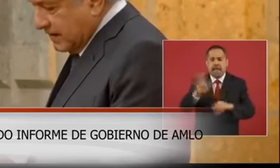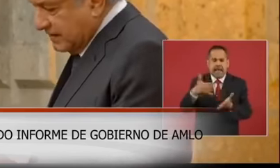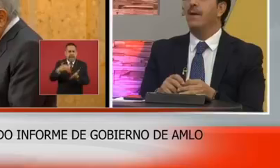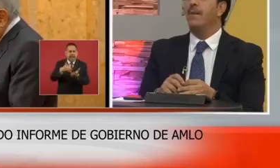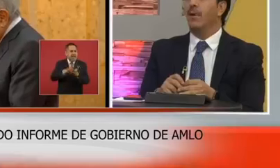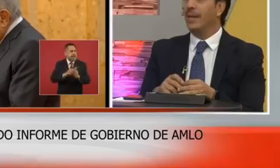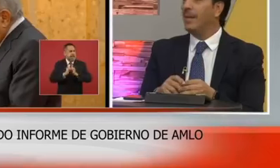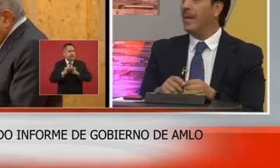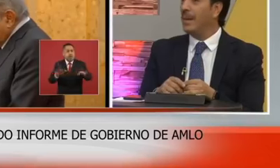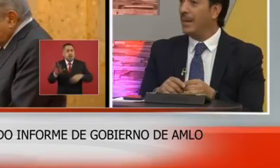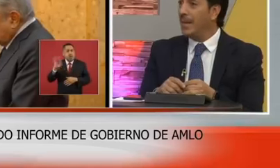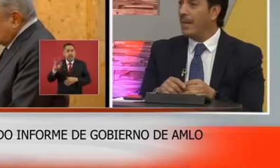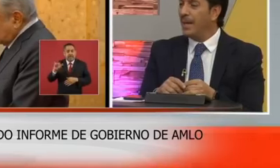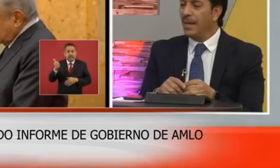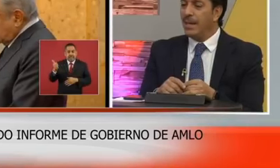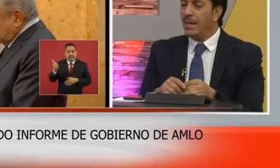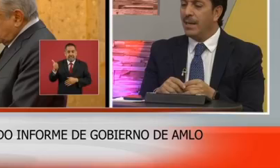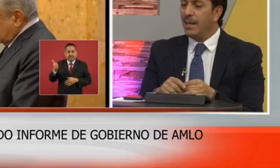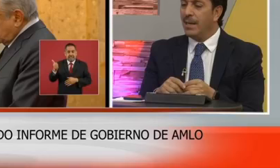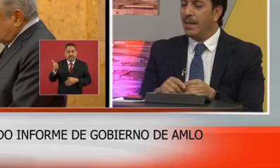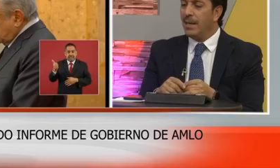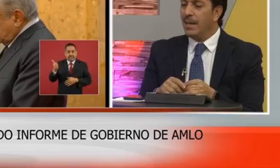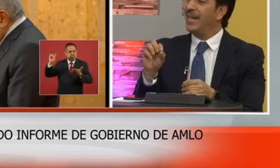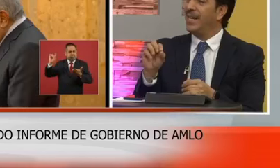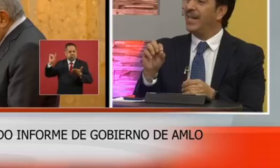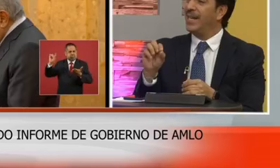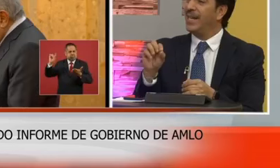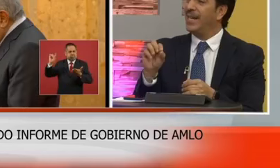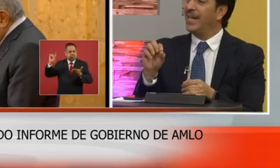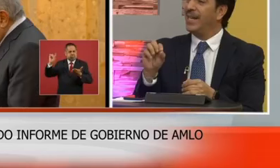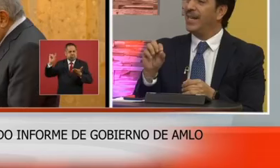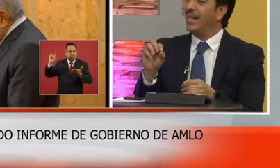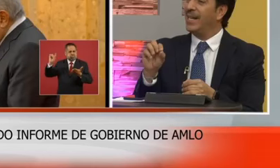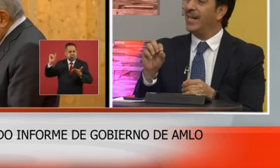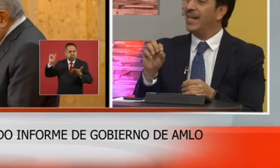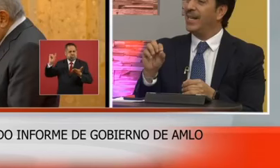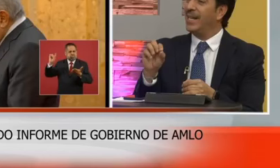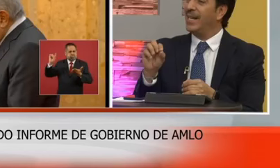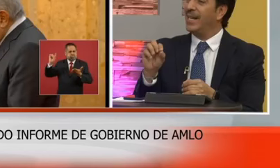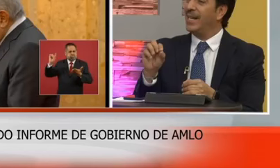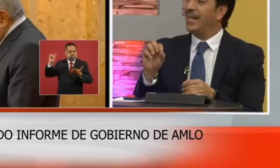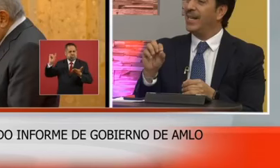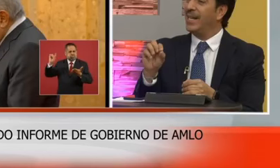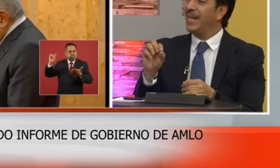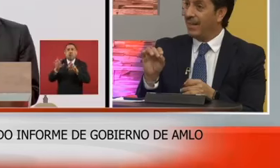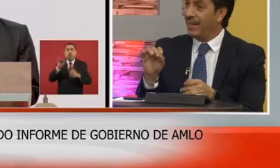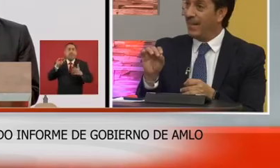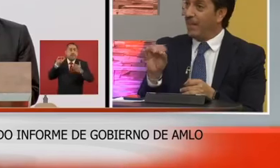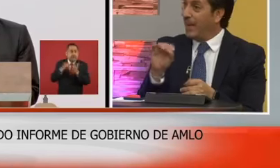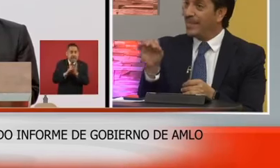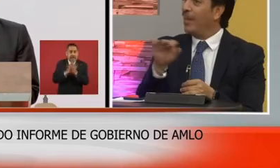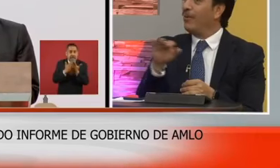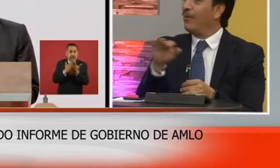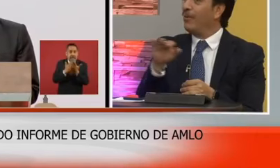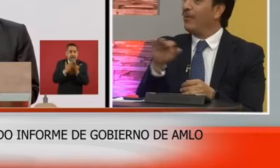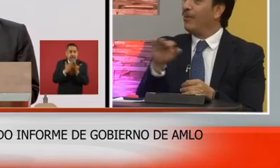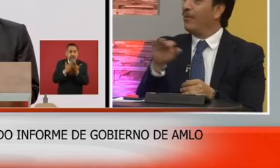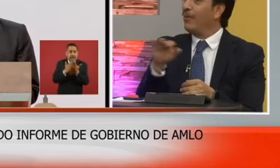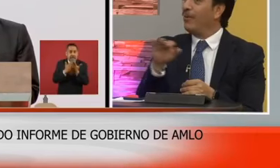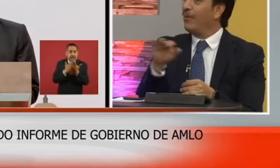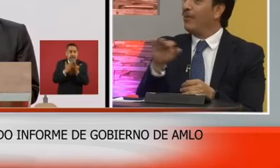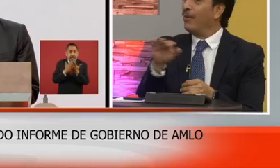oficialmente por el tema de la pandemia. Tenemos la tasa de letalidad más alta que hay de país alguno